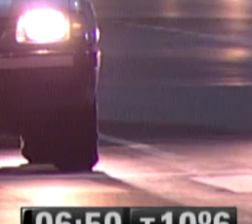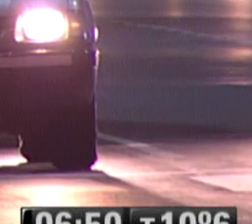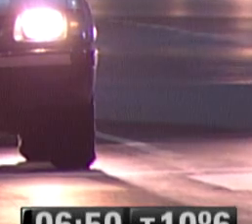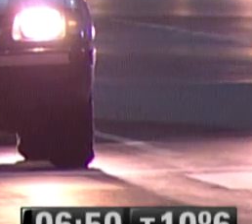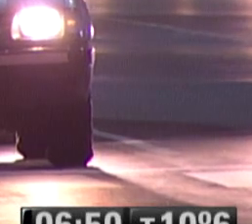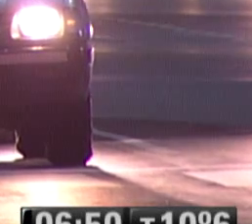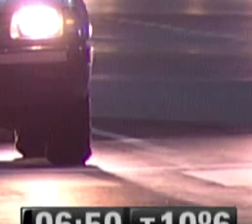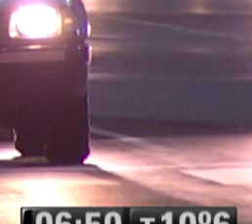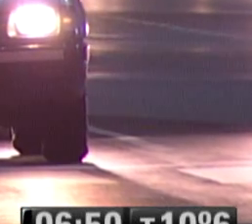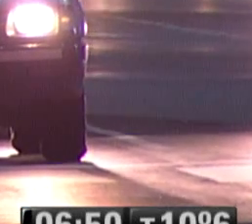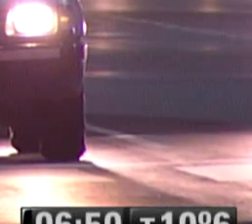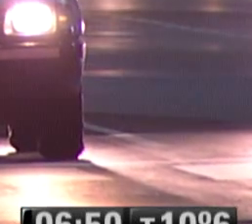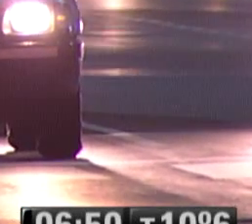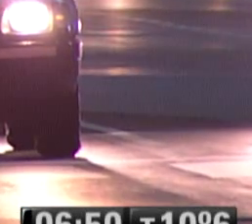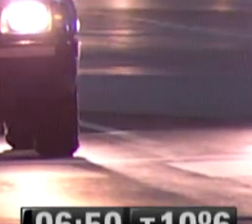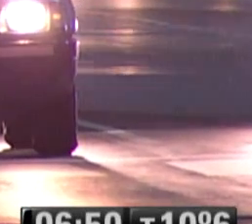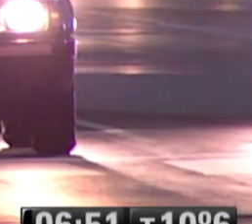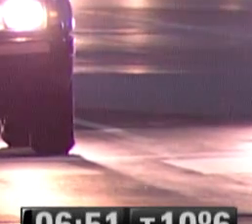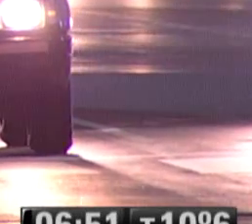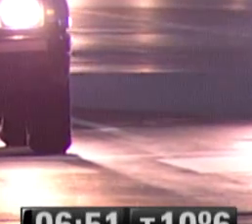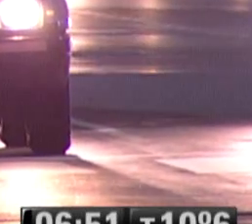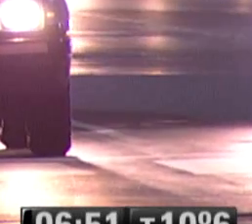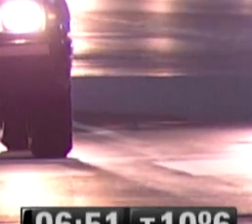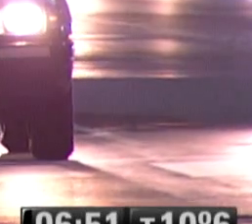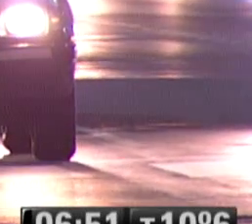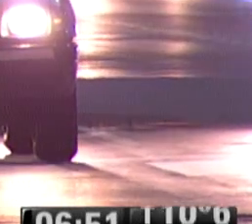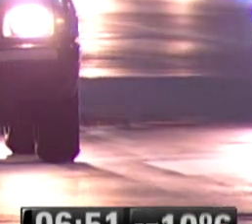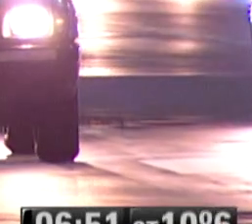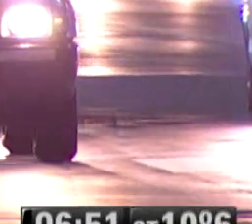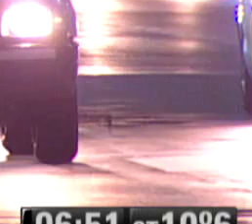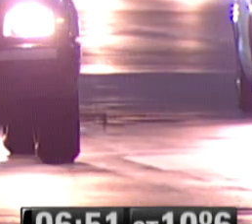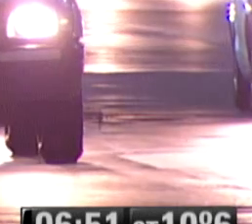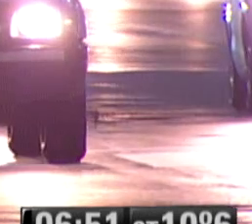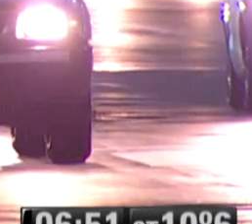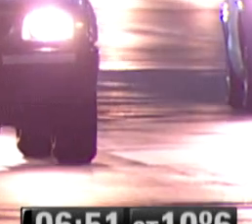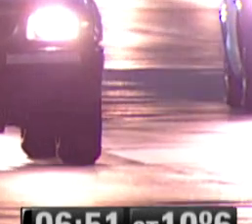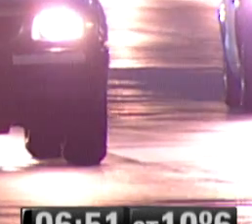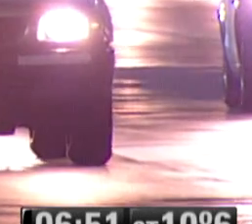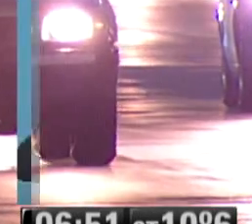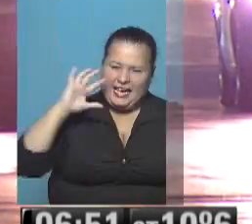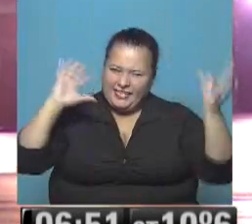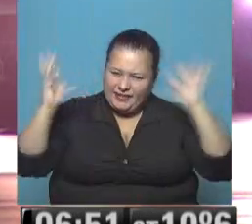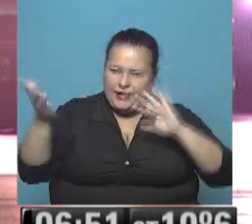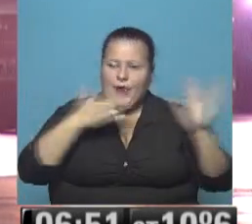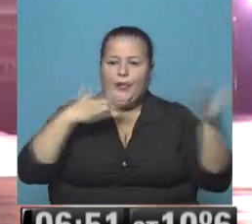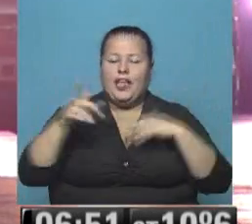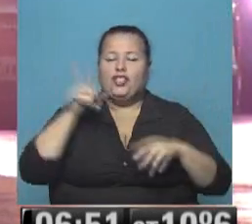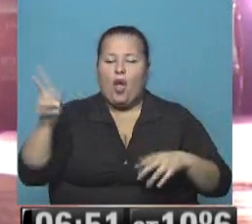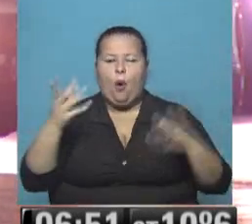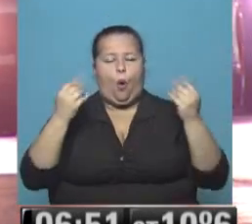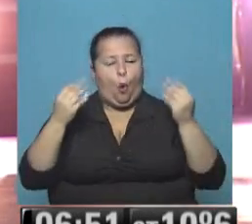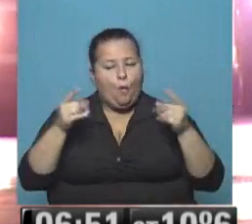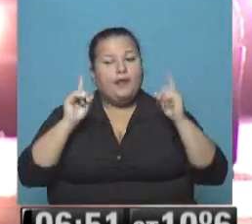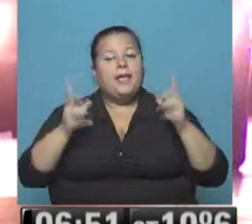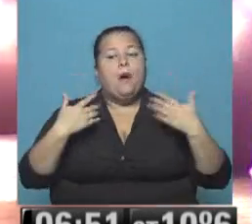6 y 50 de la mañana diez grados seis décimas la temperatura recuerden que es una mañana bastante gris comienzos de sectores de húmedo y no hay